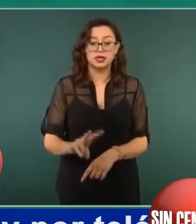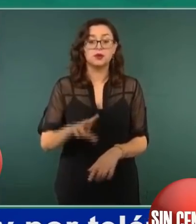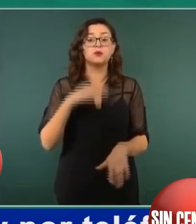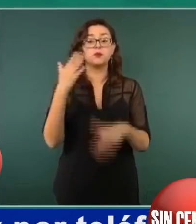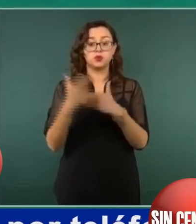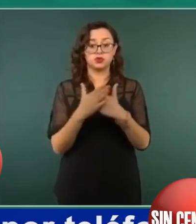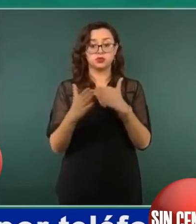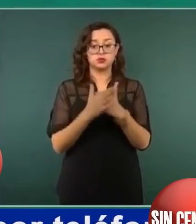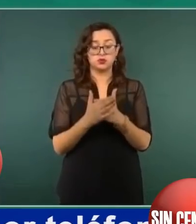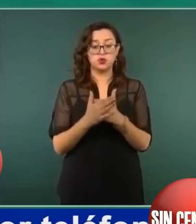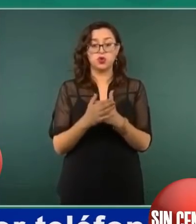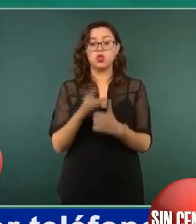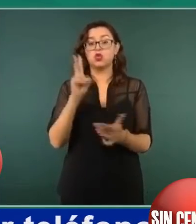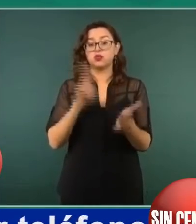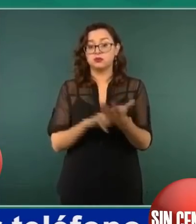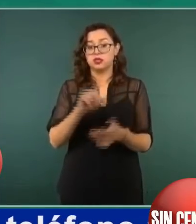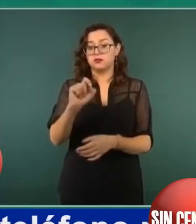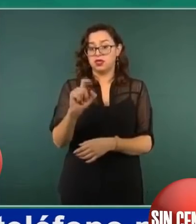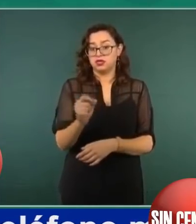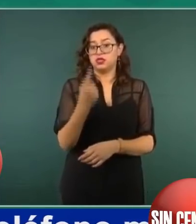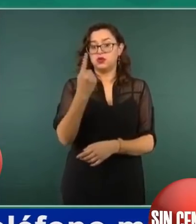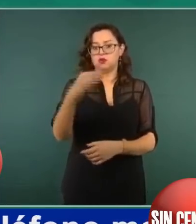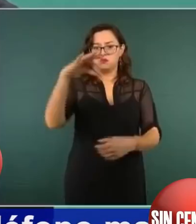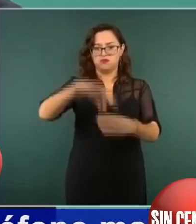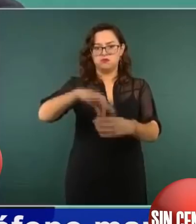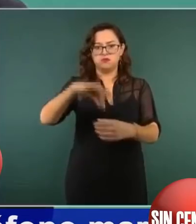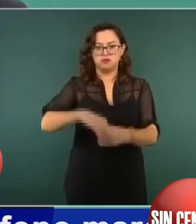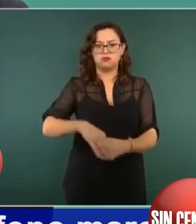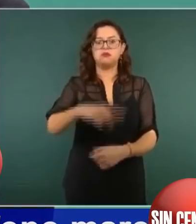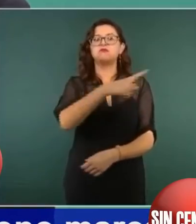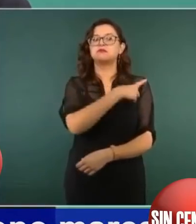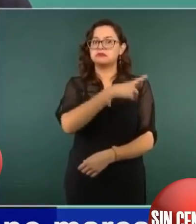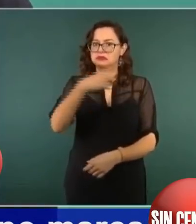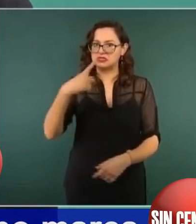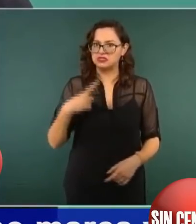elección del año próximo. Y tiene que ser distinta.